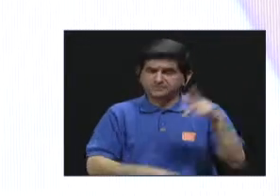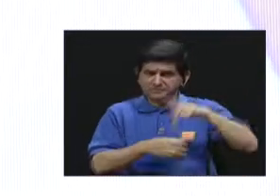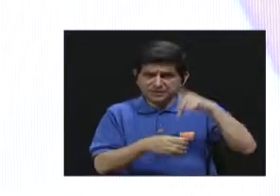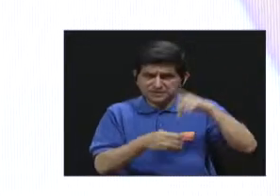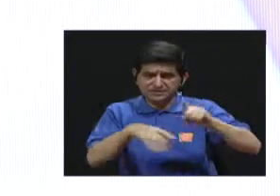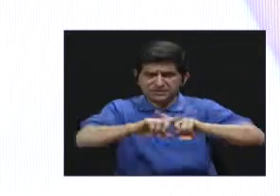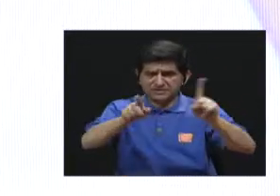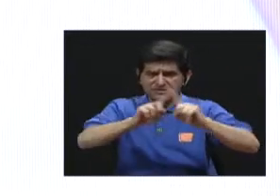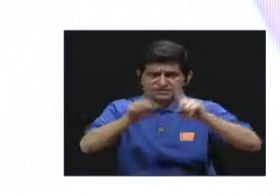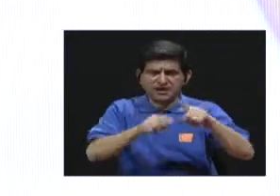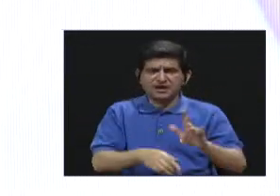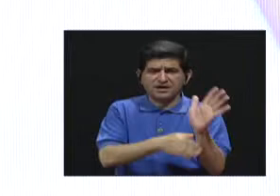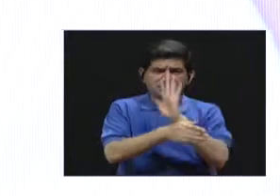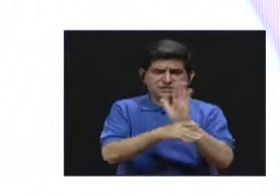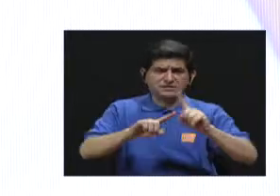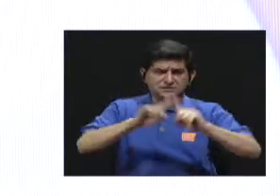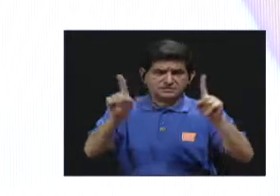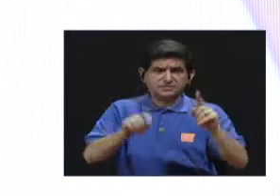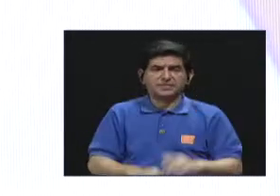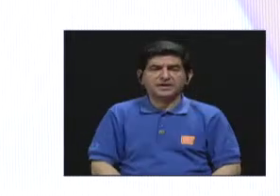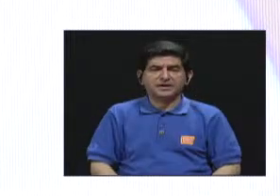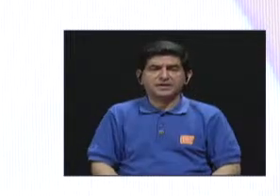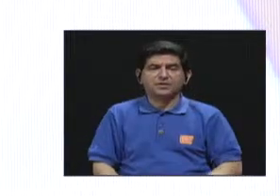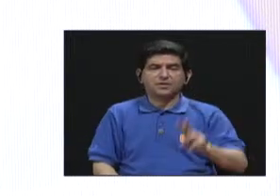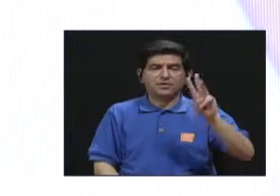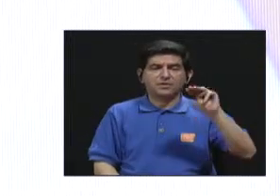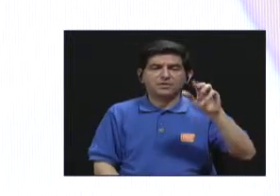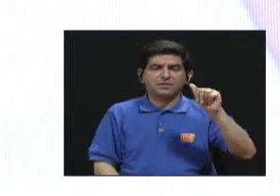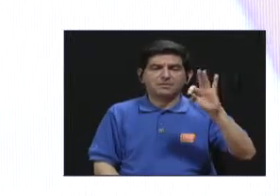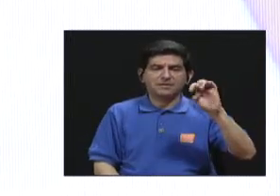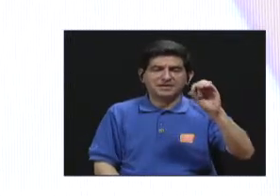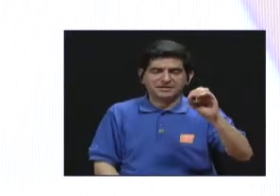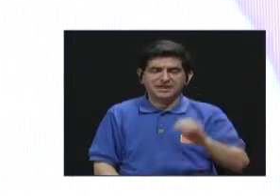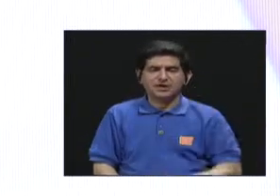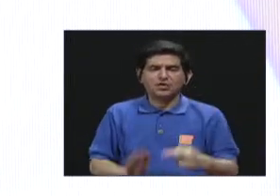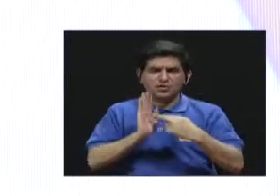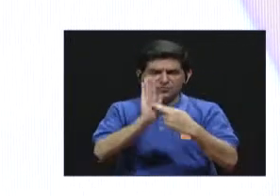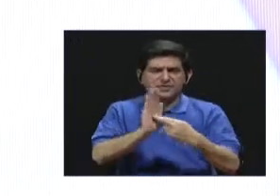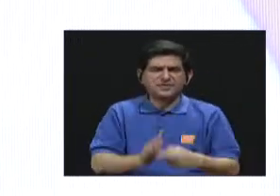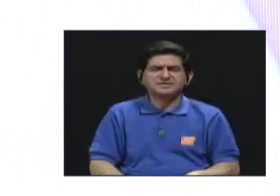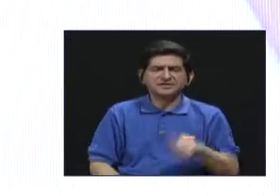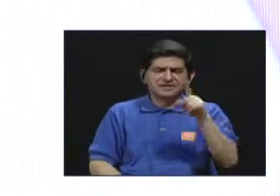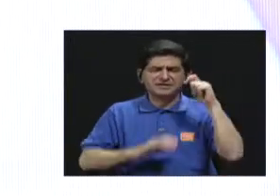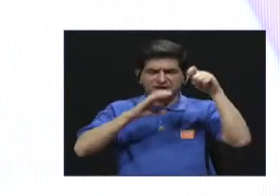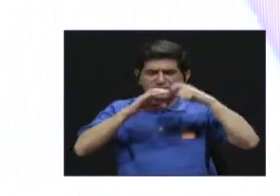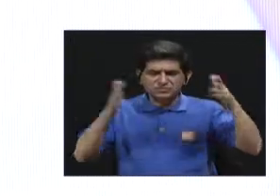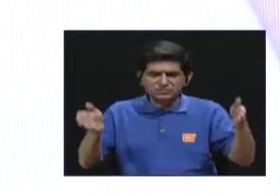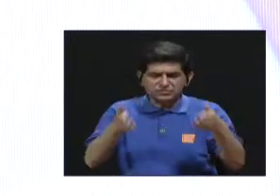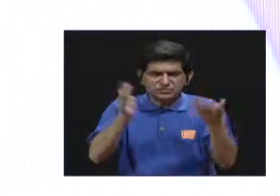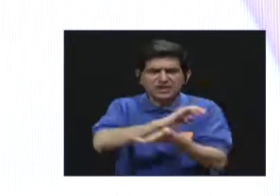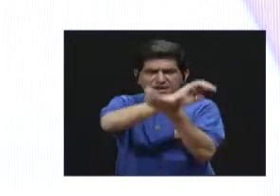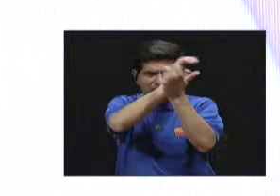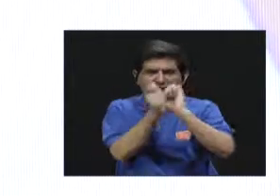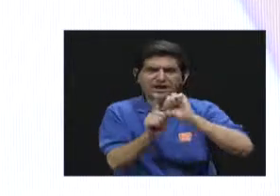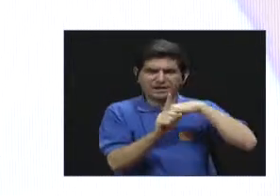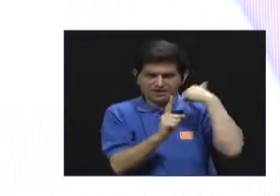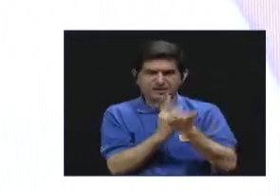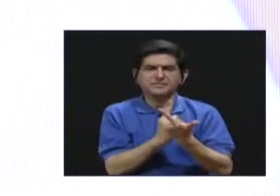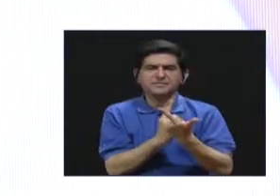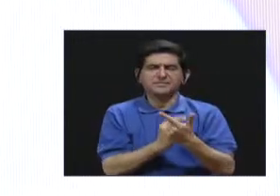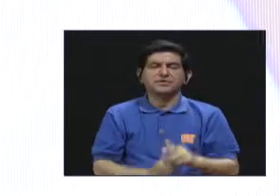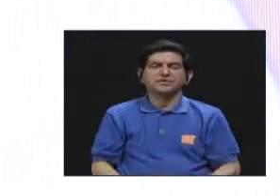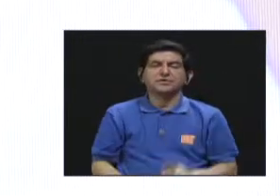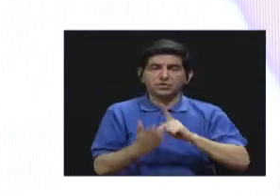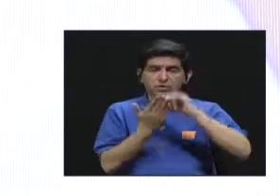que participó con varias películas, pero destacamos Mateo, representativa de un cine promotor del cambio